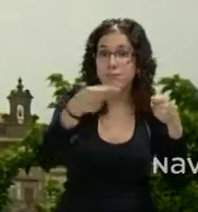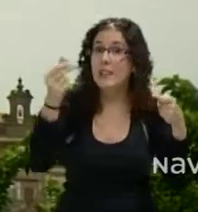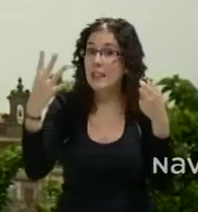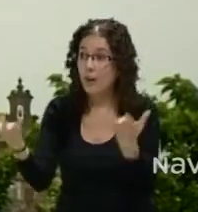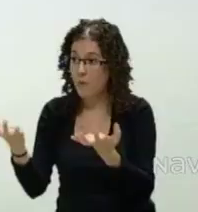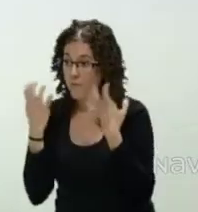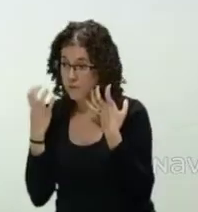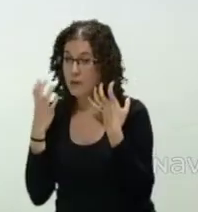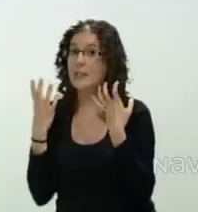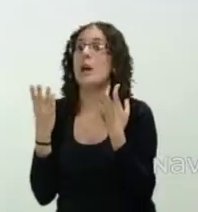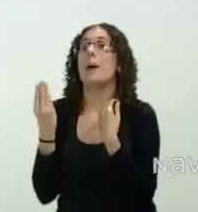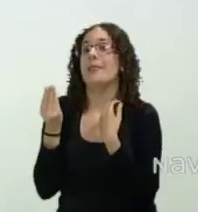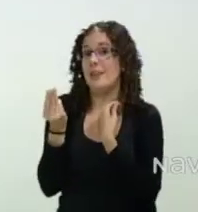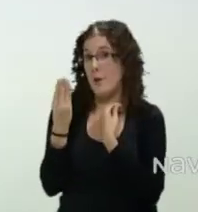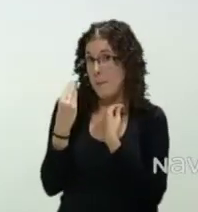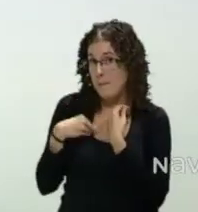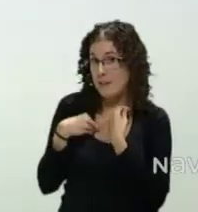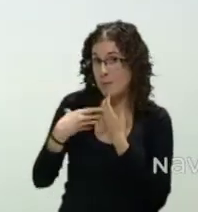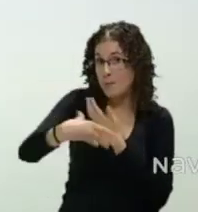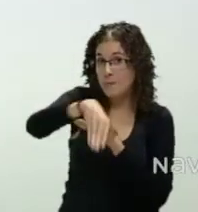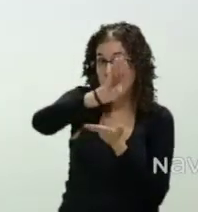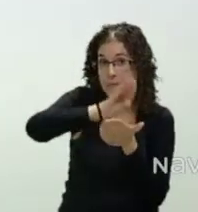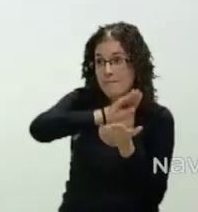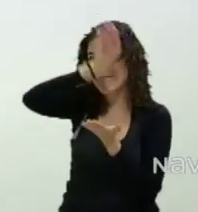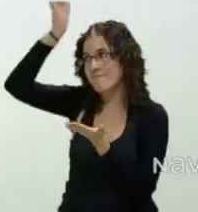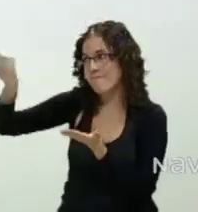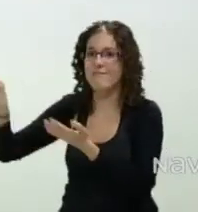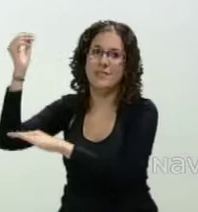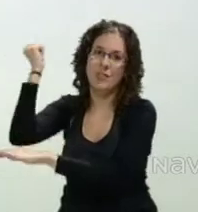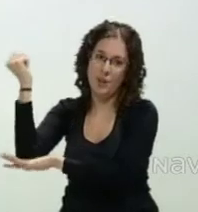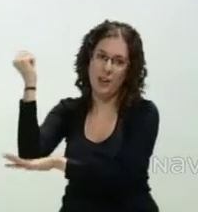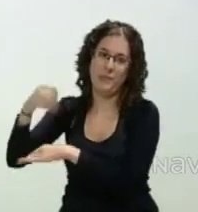se exportaba incluso a América, o sea, el pueblo era muy rico